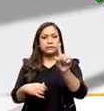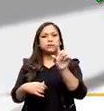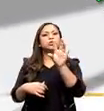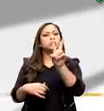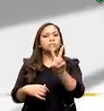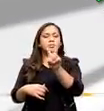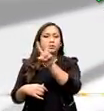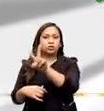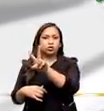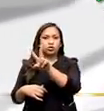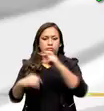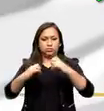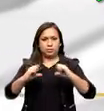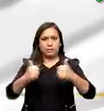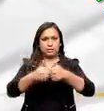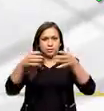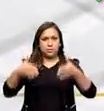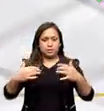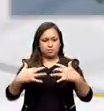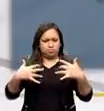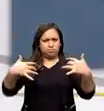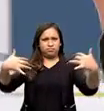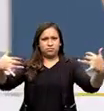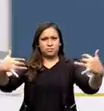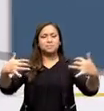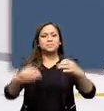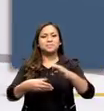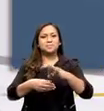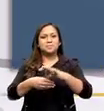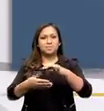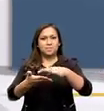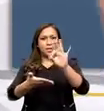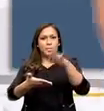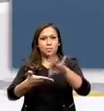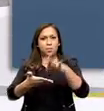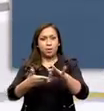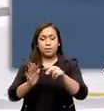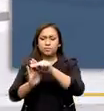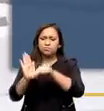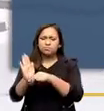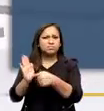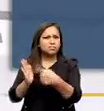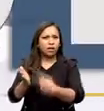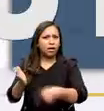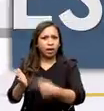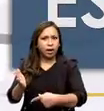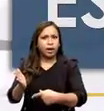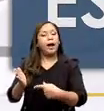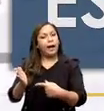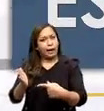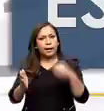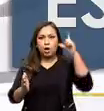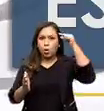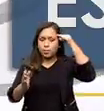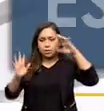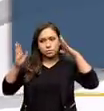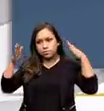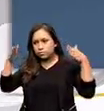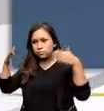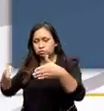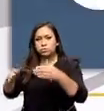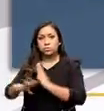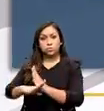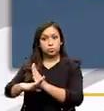legisladores presentes en el Pleno de la Asamblea Nacional. Así, la normativa fomentará la correcta aplicación de la política de Estado para